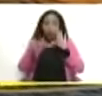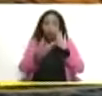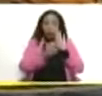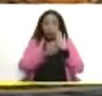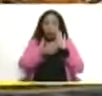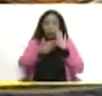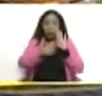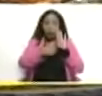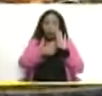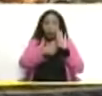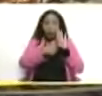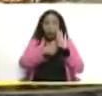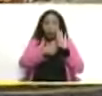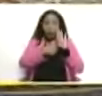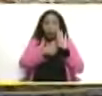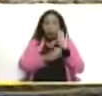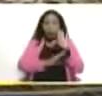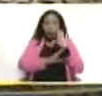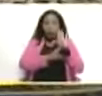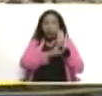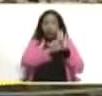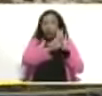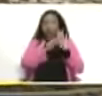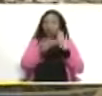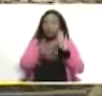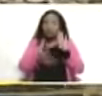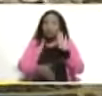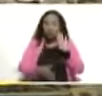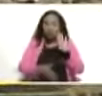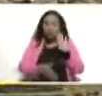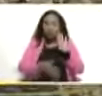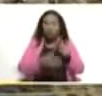establecidas y desarrolladas además.